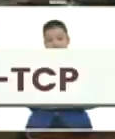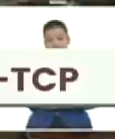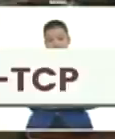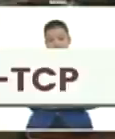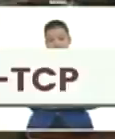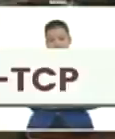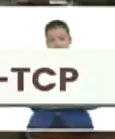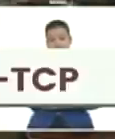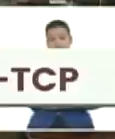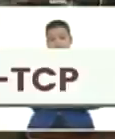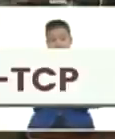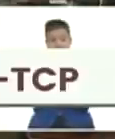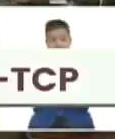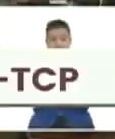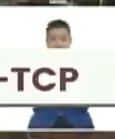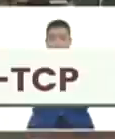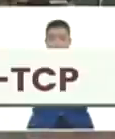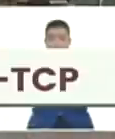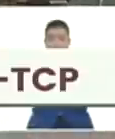representa el ALBA.